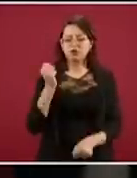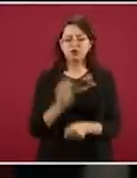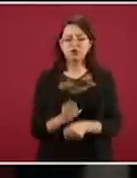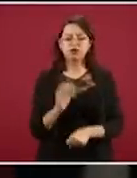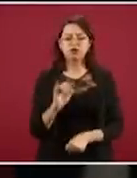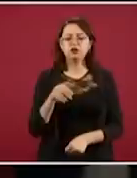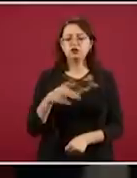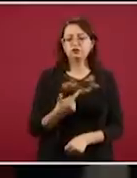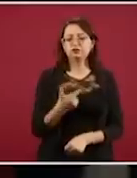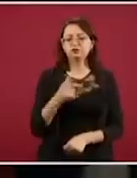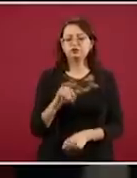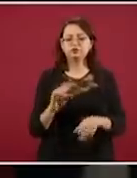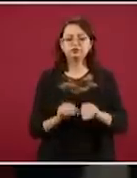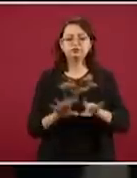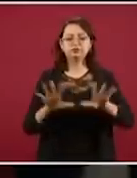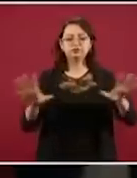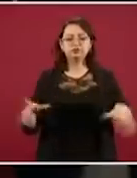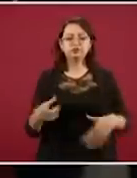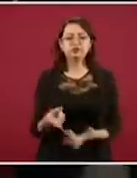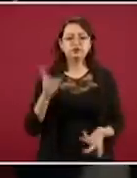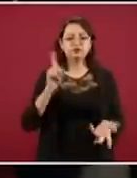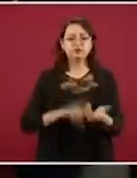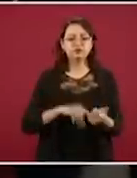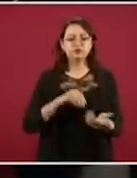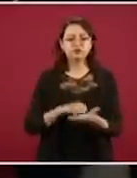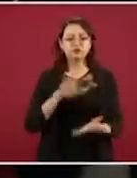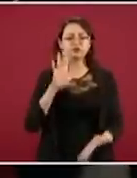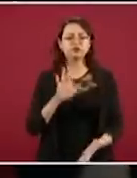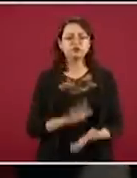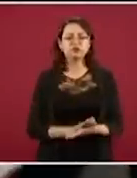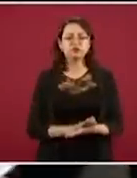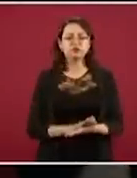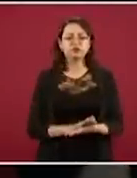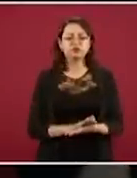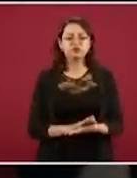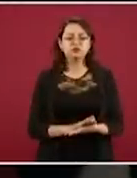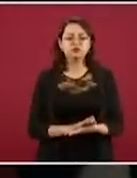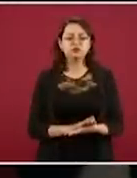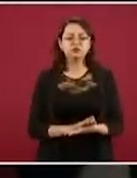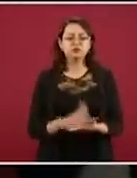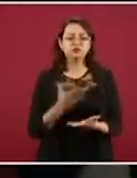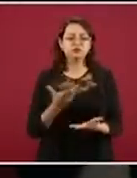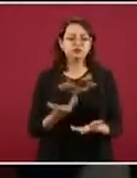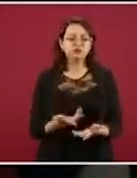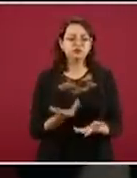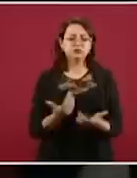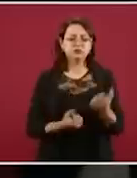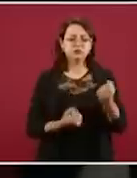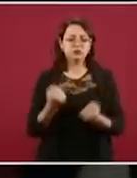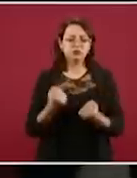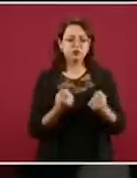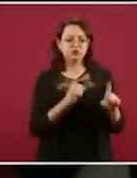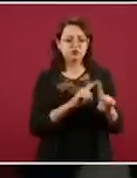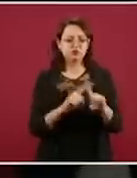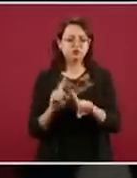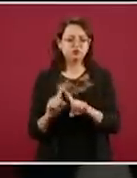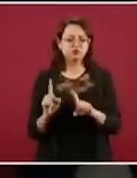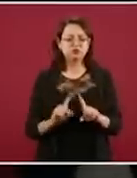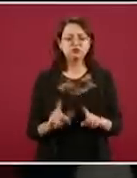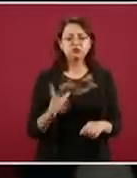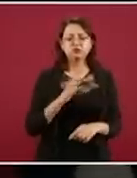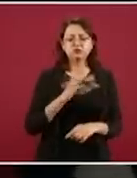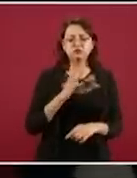indicador del registro interno de vehículos ligeros, los vehículos que se dan de alta en los padrones. Son